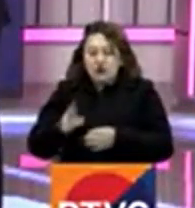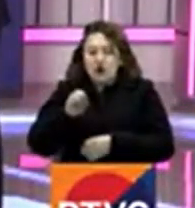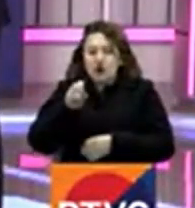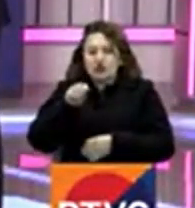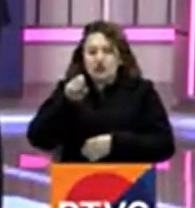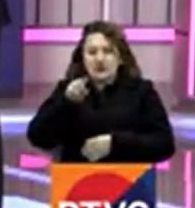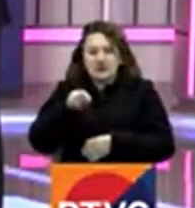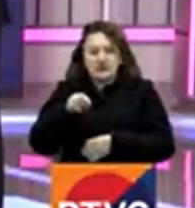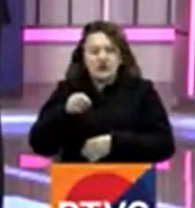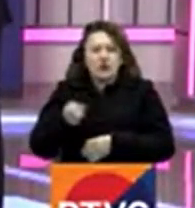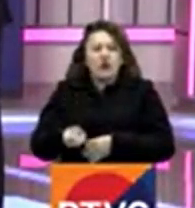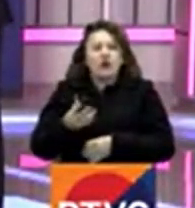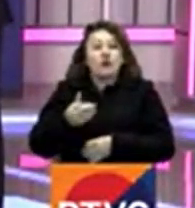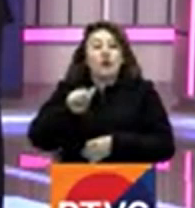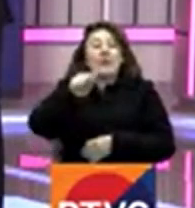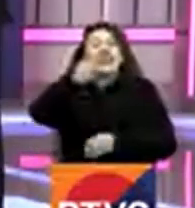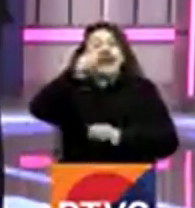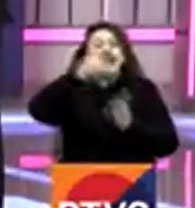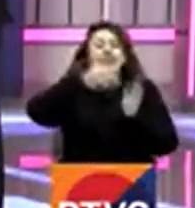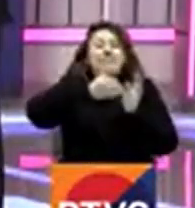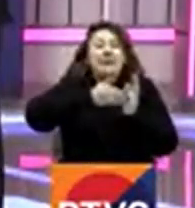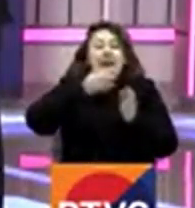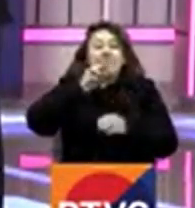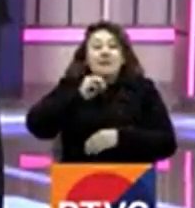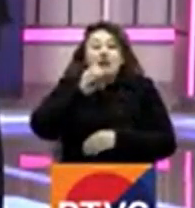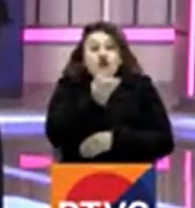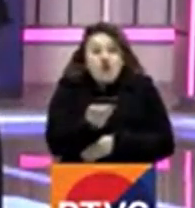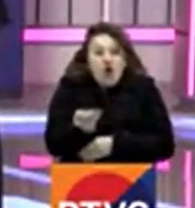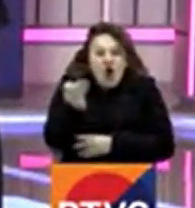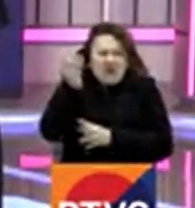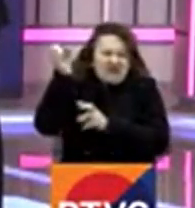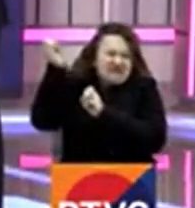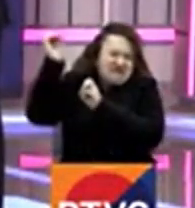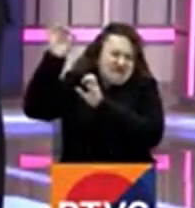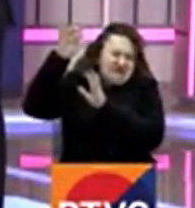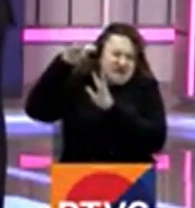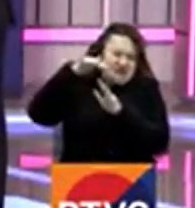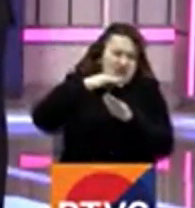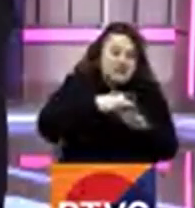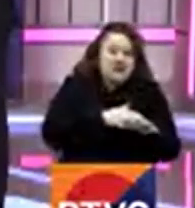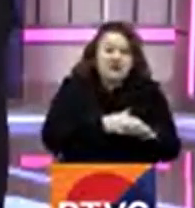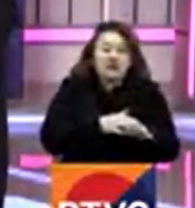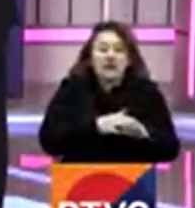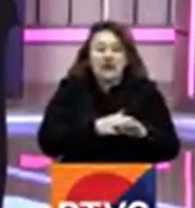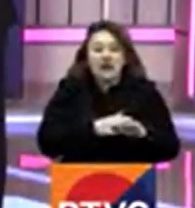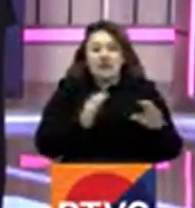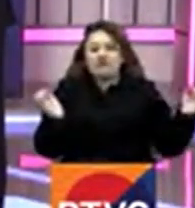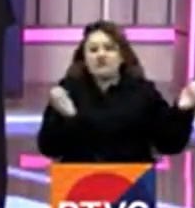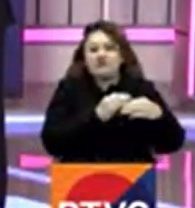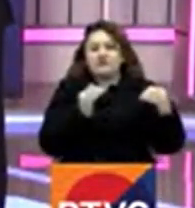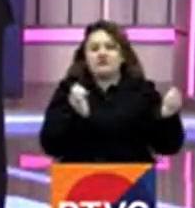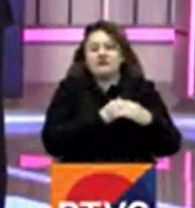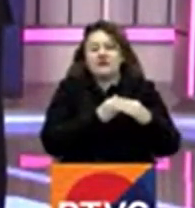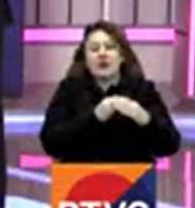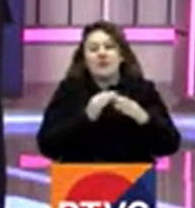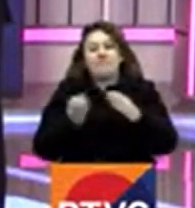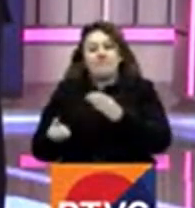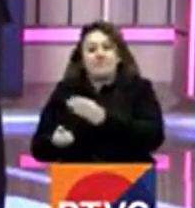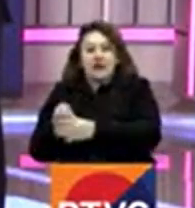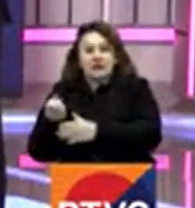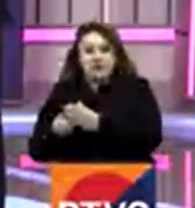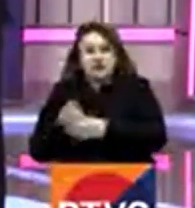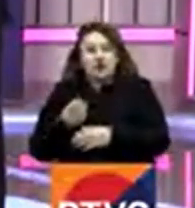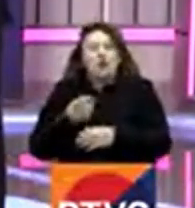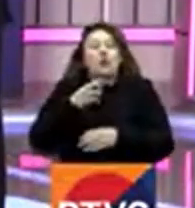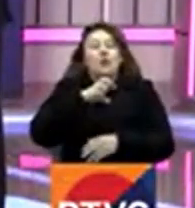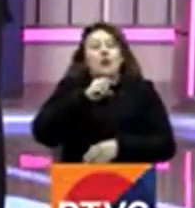10.000 metros cúbicos de material cayeron a la carretera panamericana que conecta a Pasto con Popayán. Por lo menos medio kilómetro